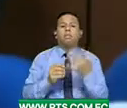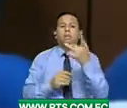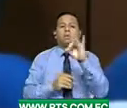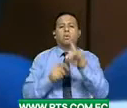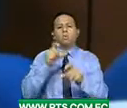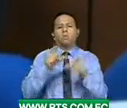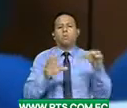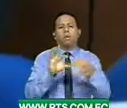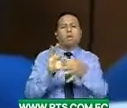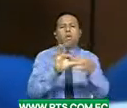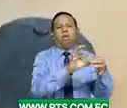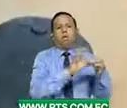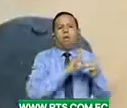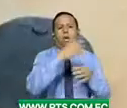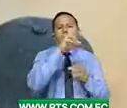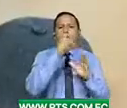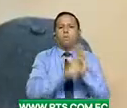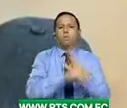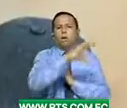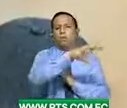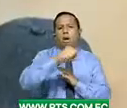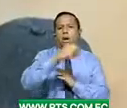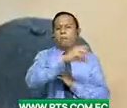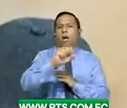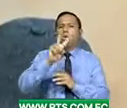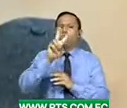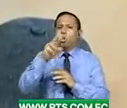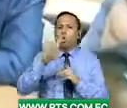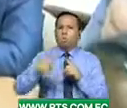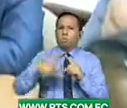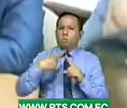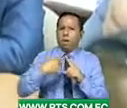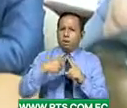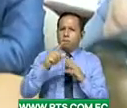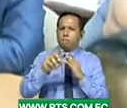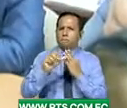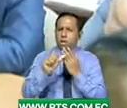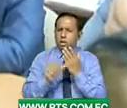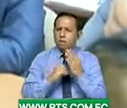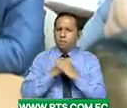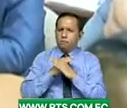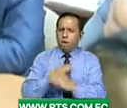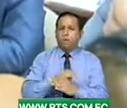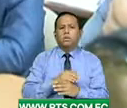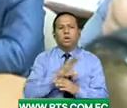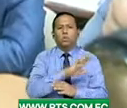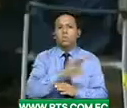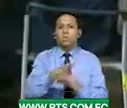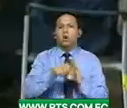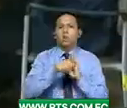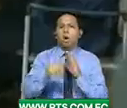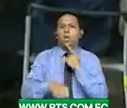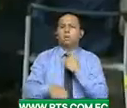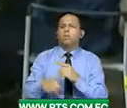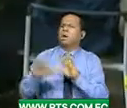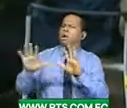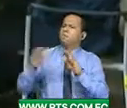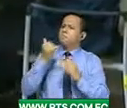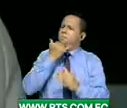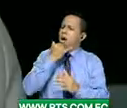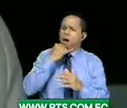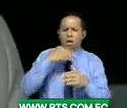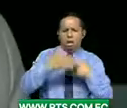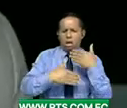se encuentran procesadas. 2 son exministros de defensa. Los abogados de todos pidieron la nulidad del caso, sin embargo les fue